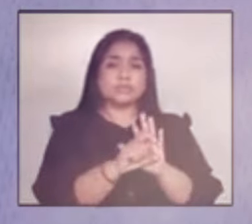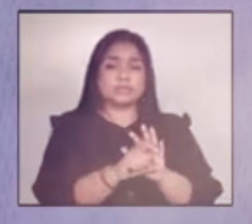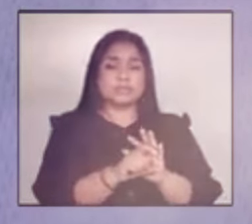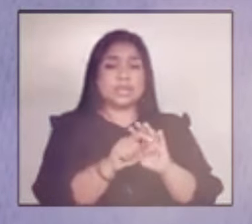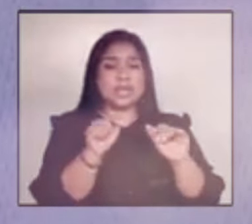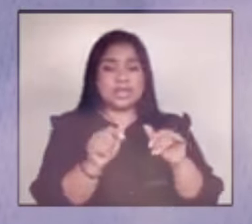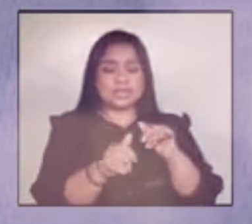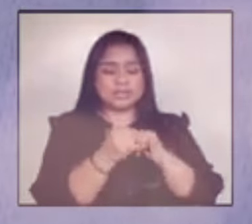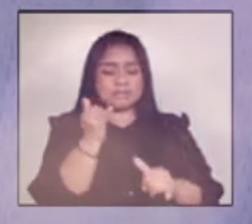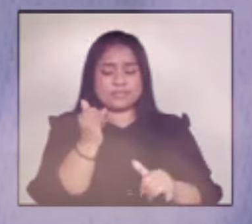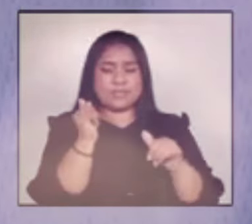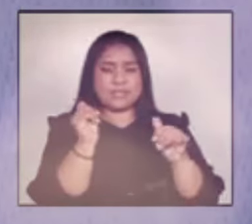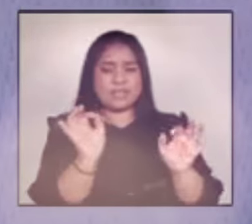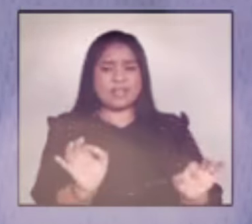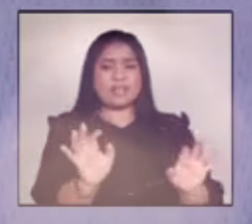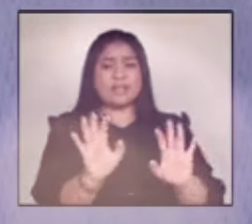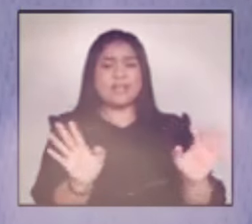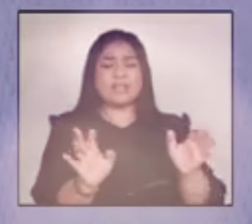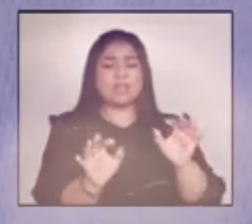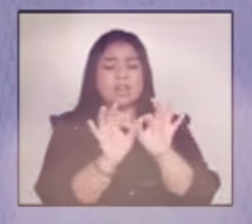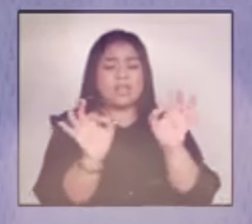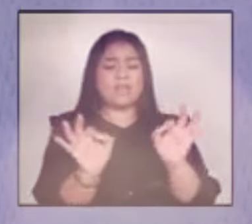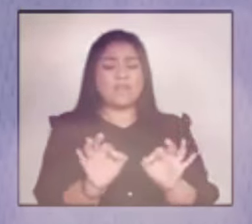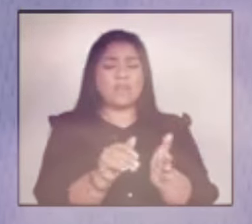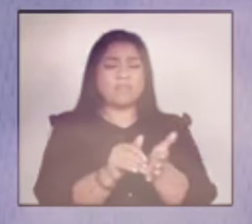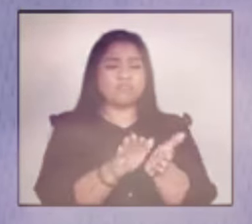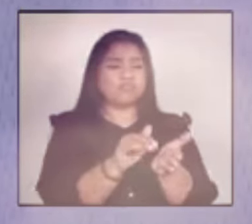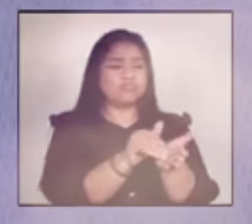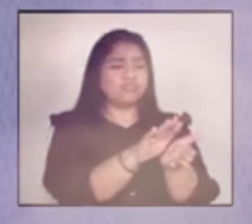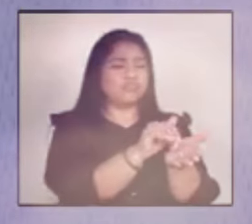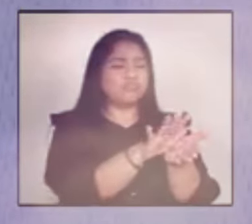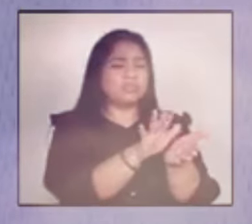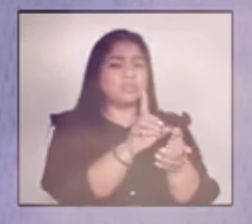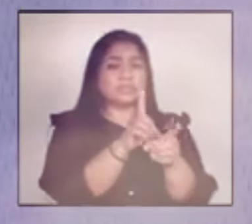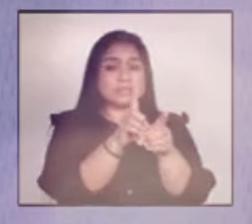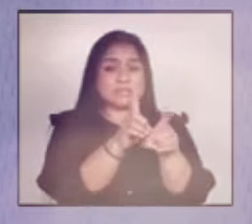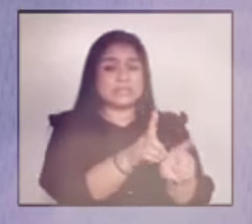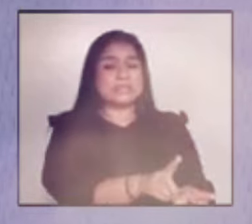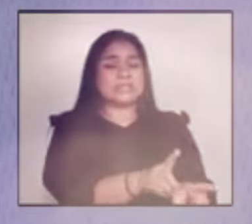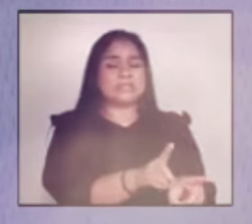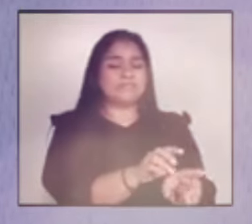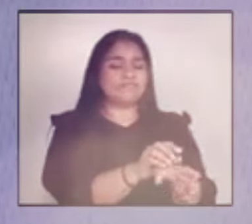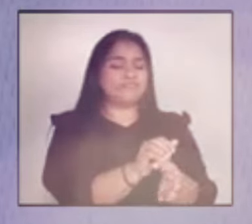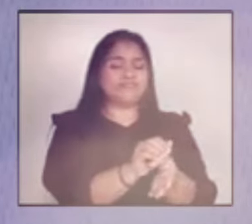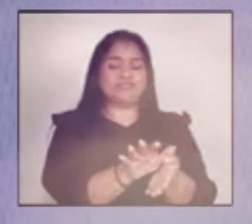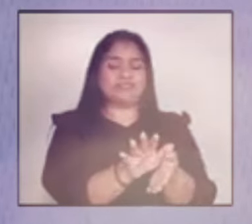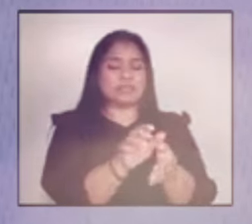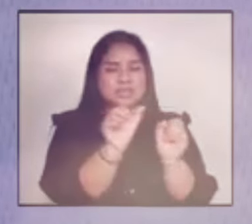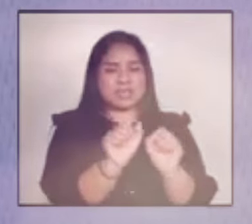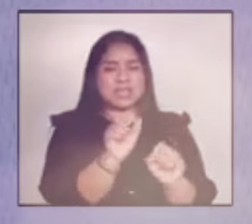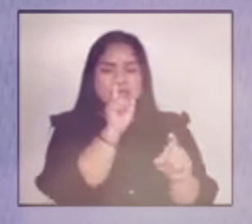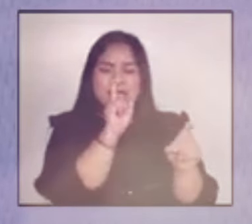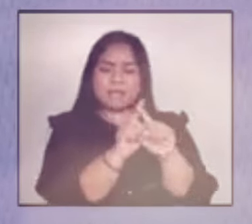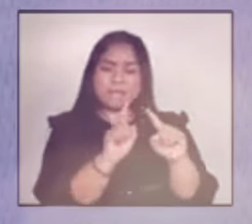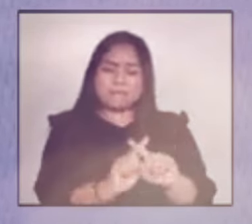acabar con las formas de exclusión, de discriminación, que buscan hacernos